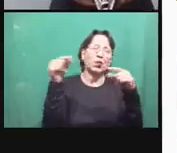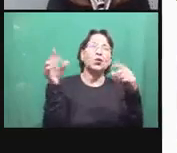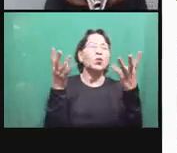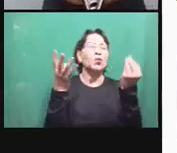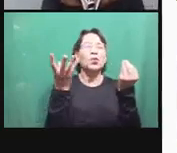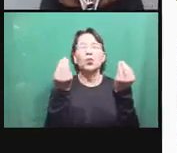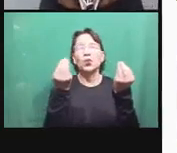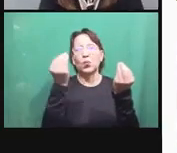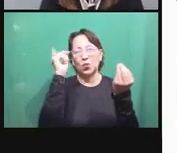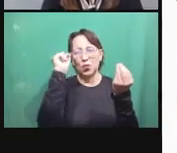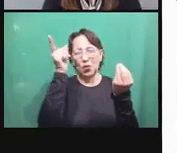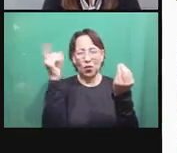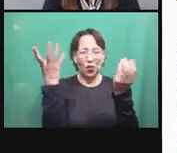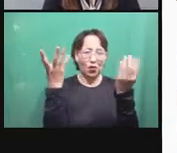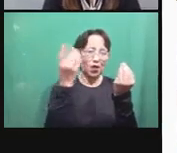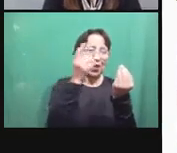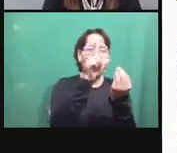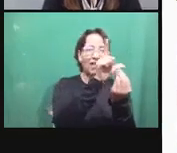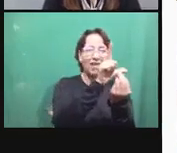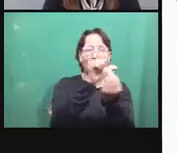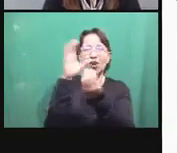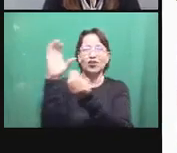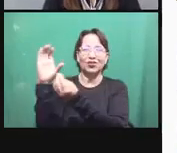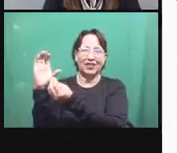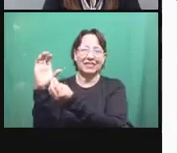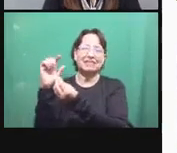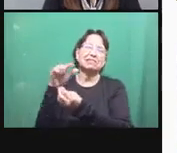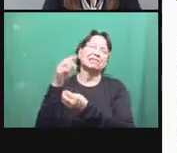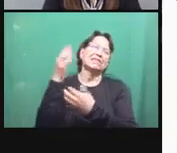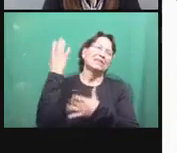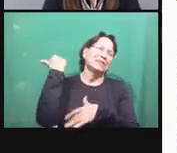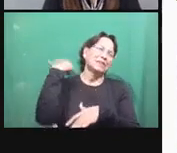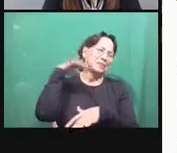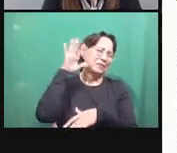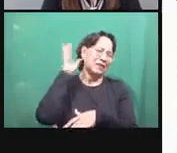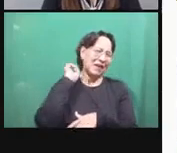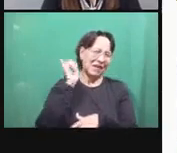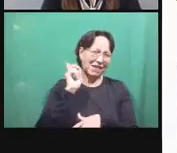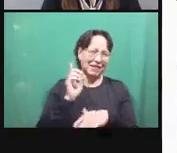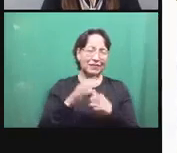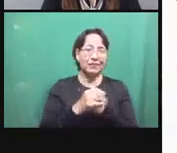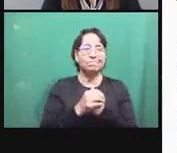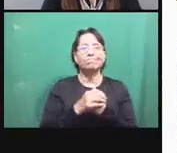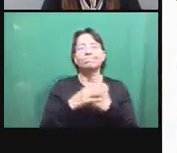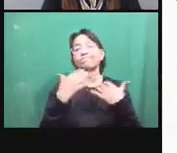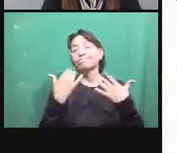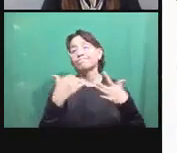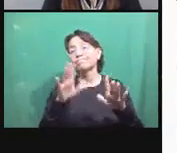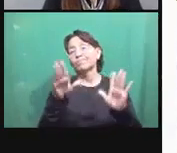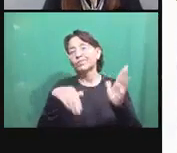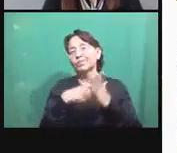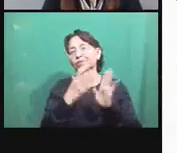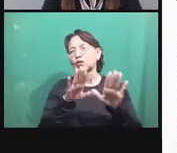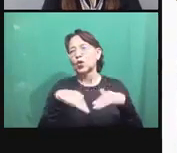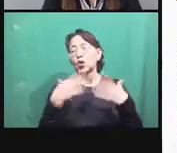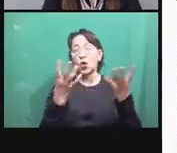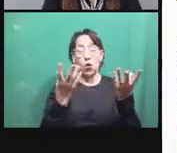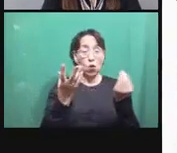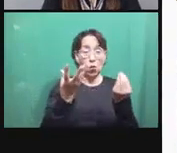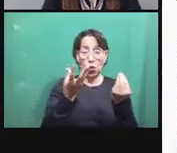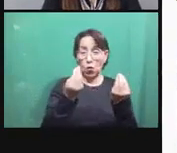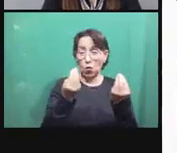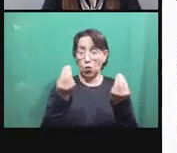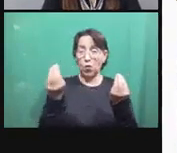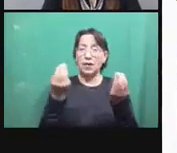políticos, liberal y conservador, pues, que se dieron en mucho tiempo atrás, y de alguna manera también los grupos de